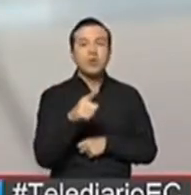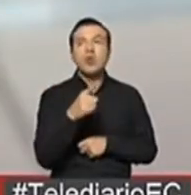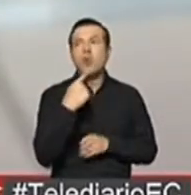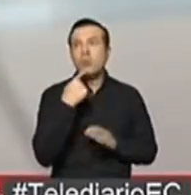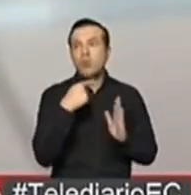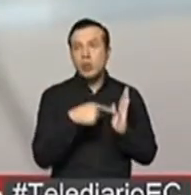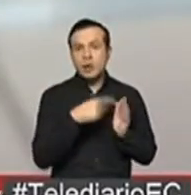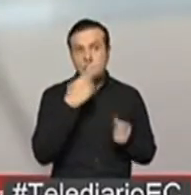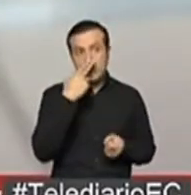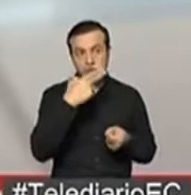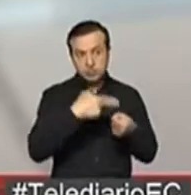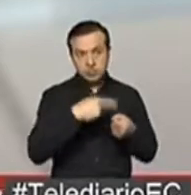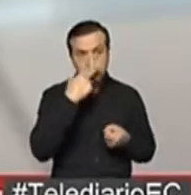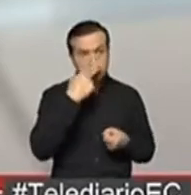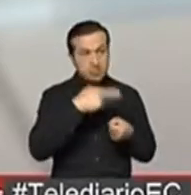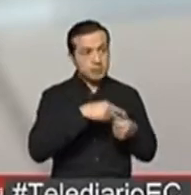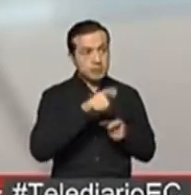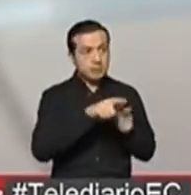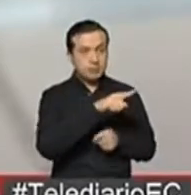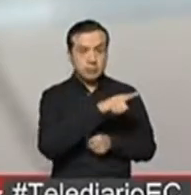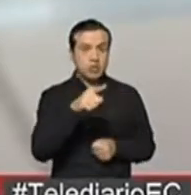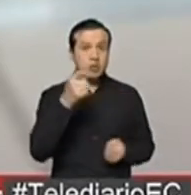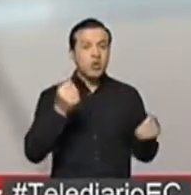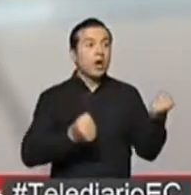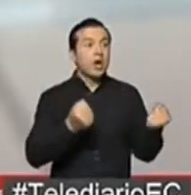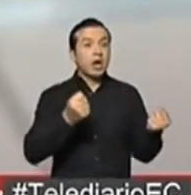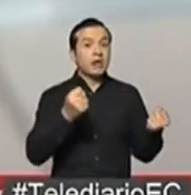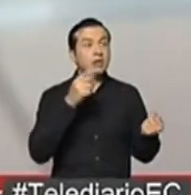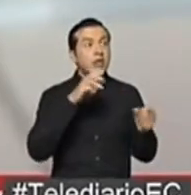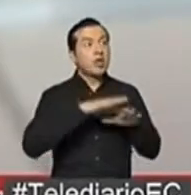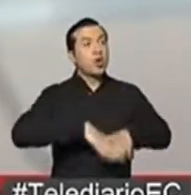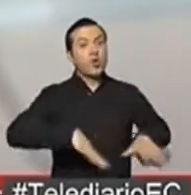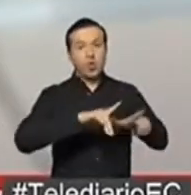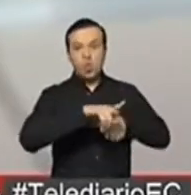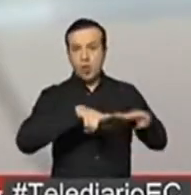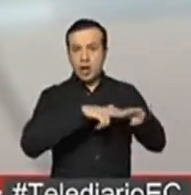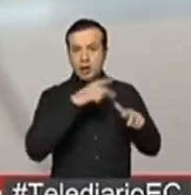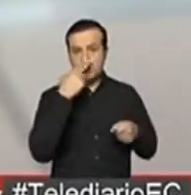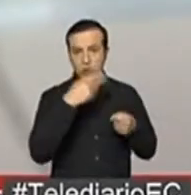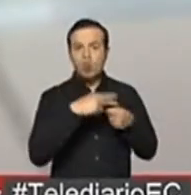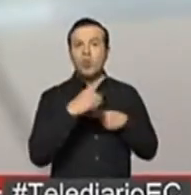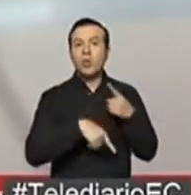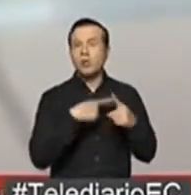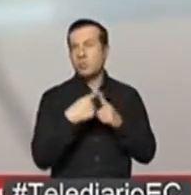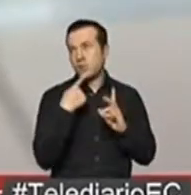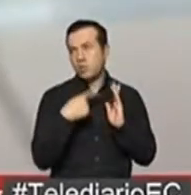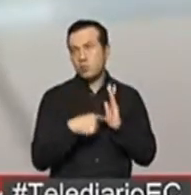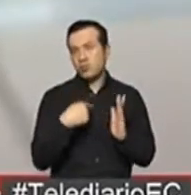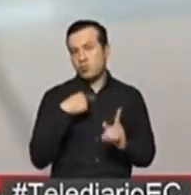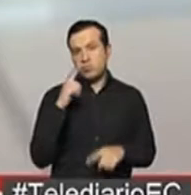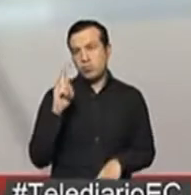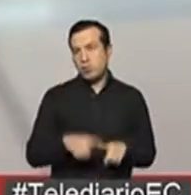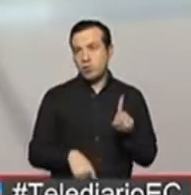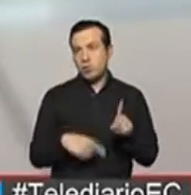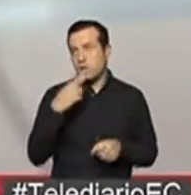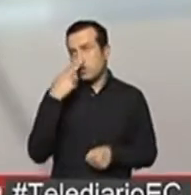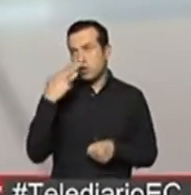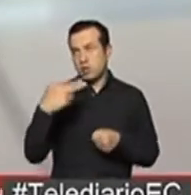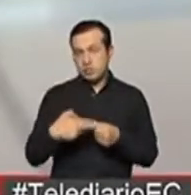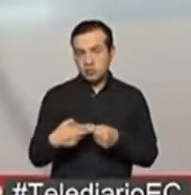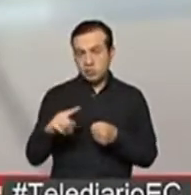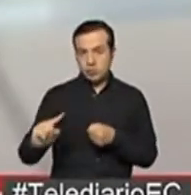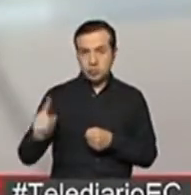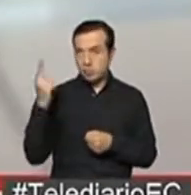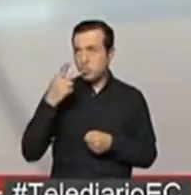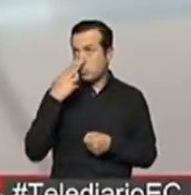que determinen cuándo y cómo pueden funcionar un vehículo ahora dicen yo no puedo poner gasolina en un